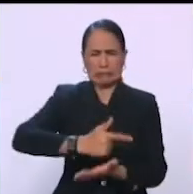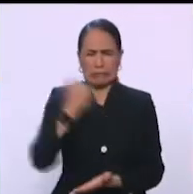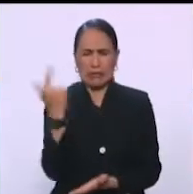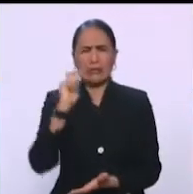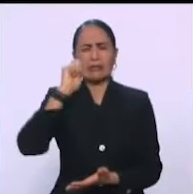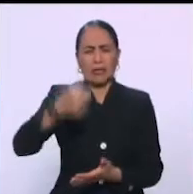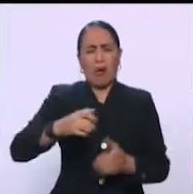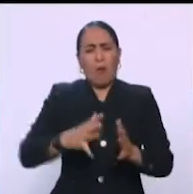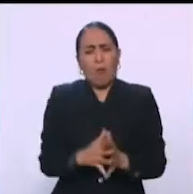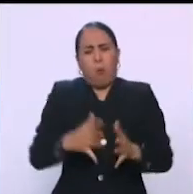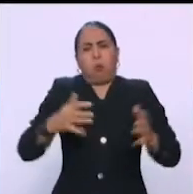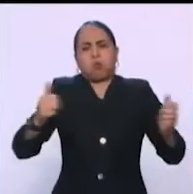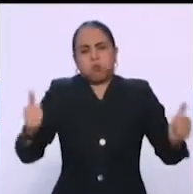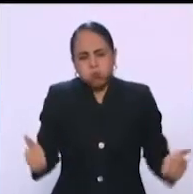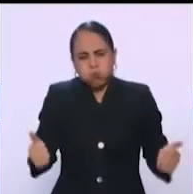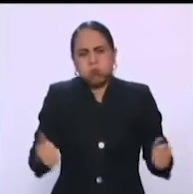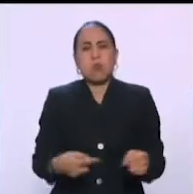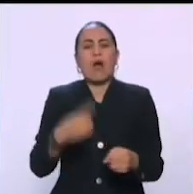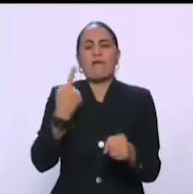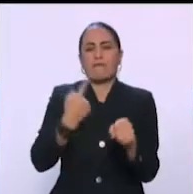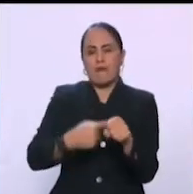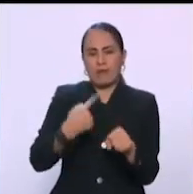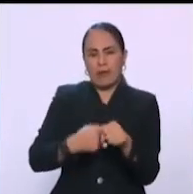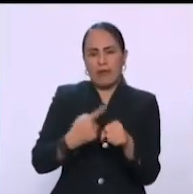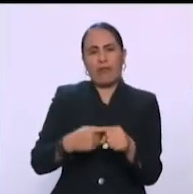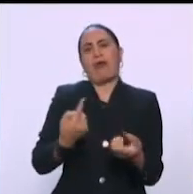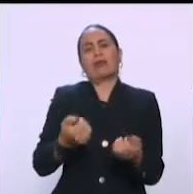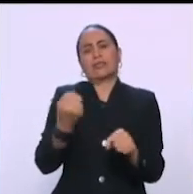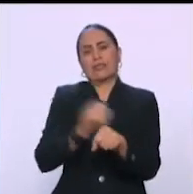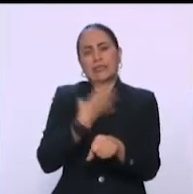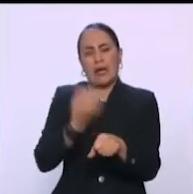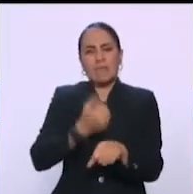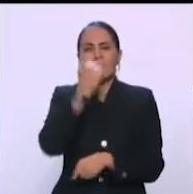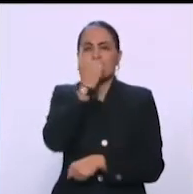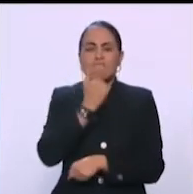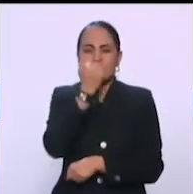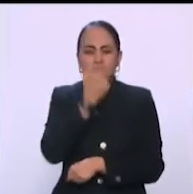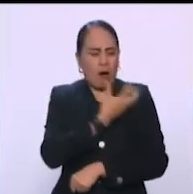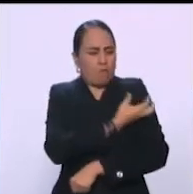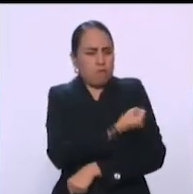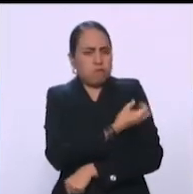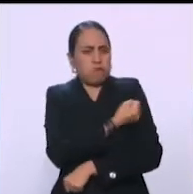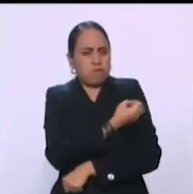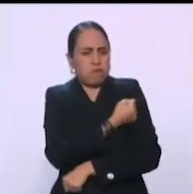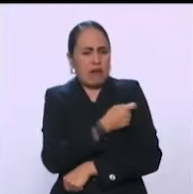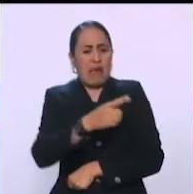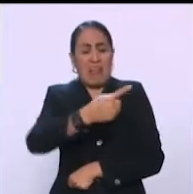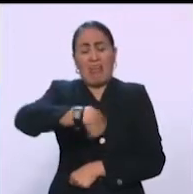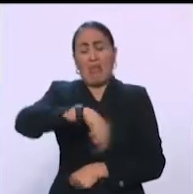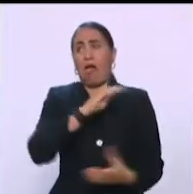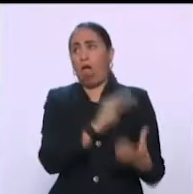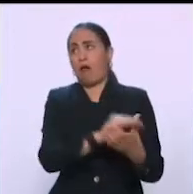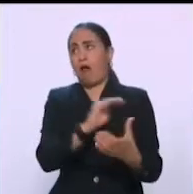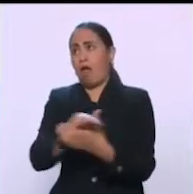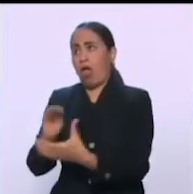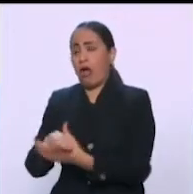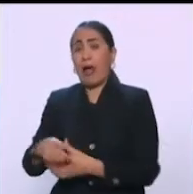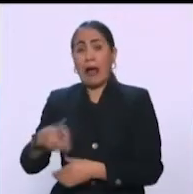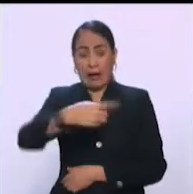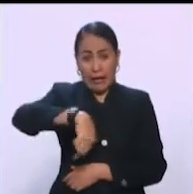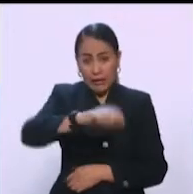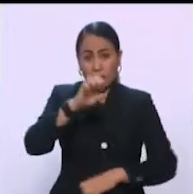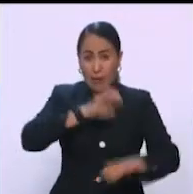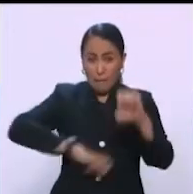obesidad, de la diabetes, de la hipertensión. Incluso no movieron un solo dedo por ser gobiernos proempresariales